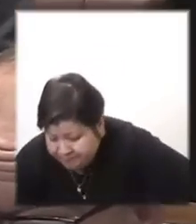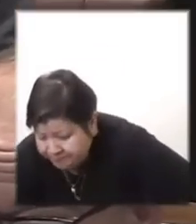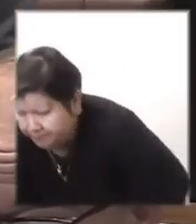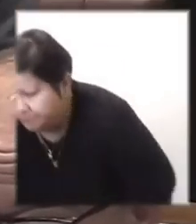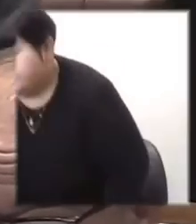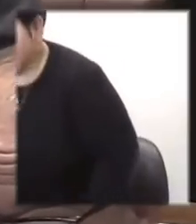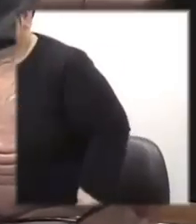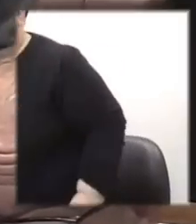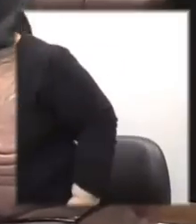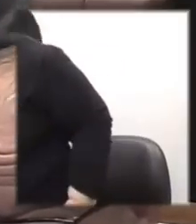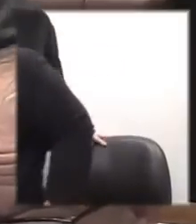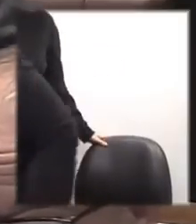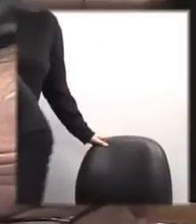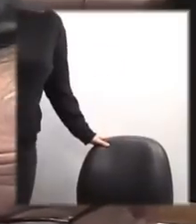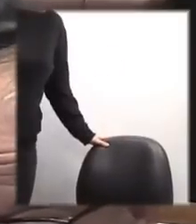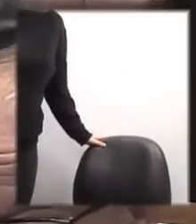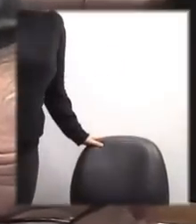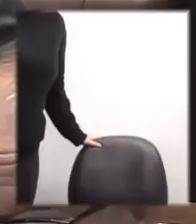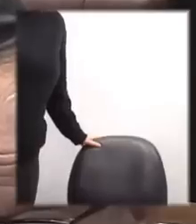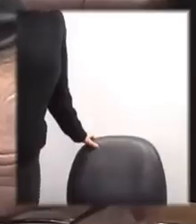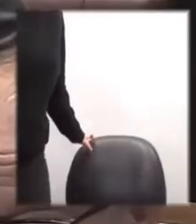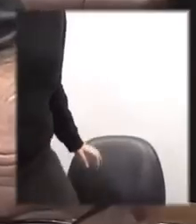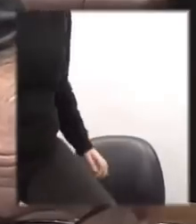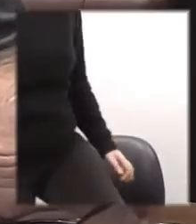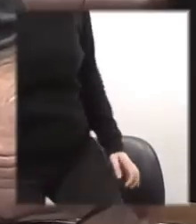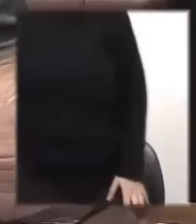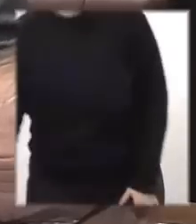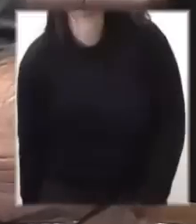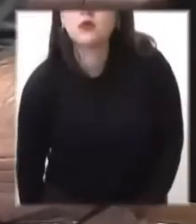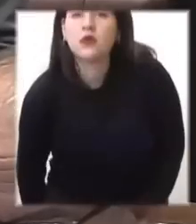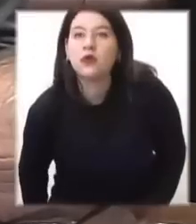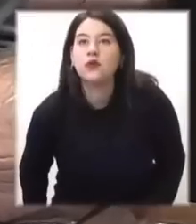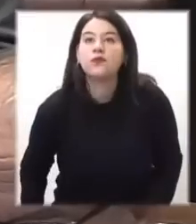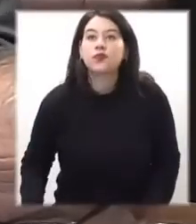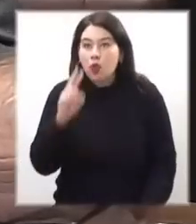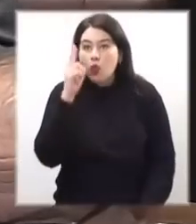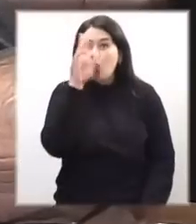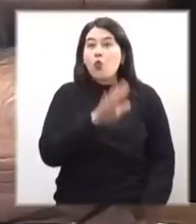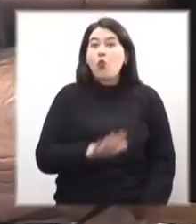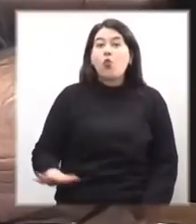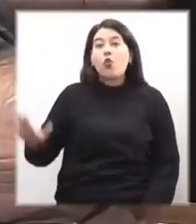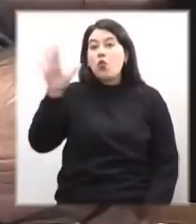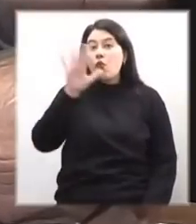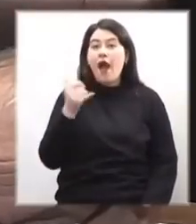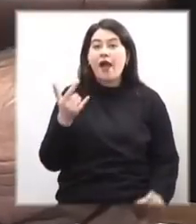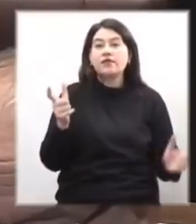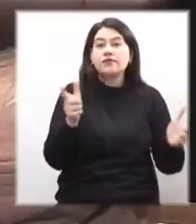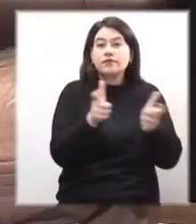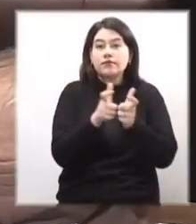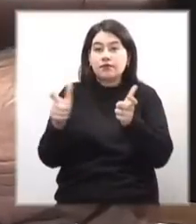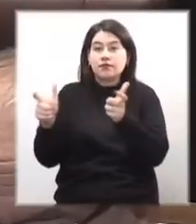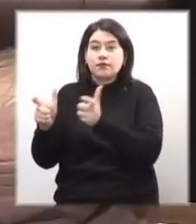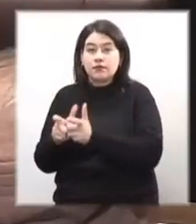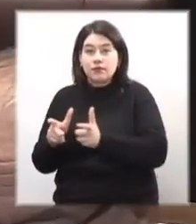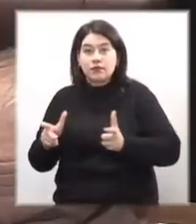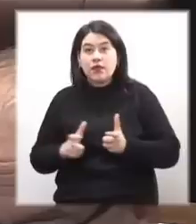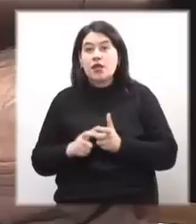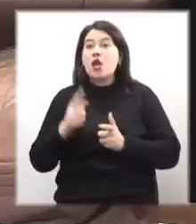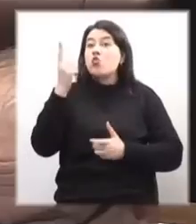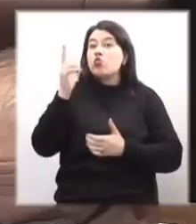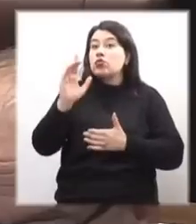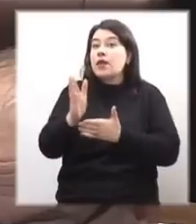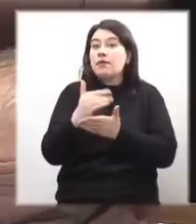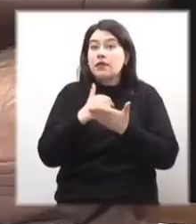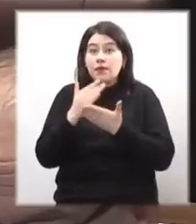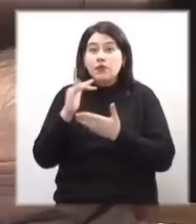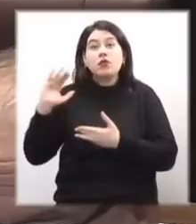Han habido reuniones por inseguridad a lo largo y ancho de todo el país. Hoy me enteré de que hubieron 3 marchas en un departamento del interior